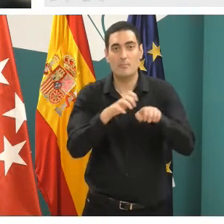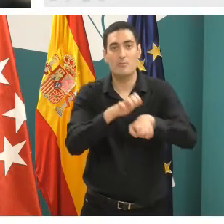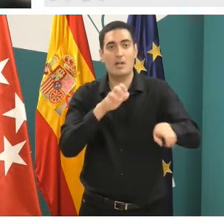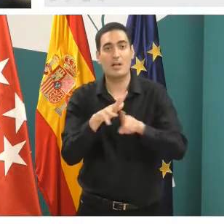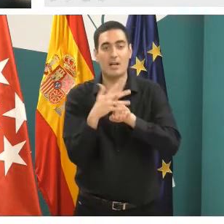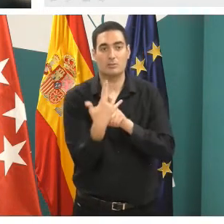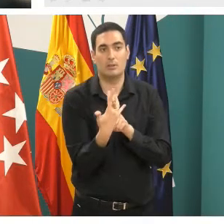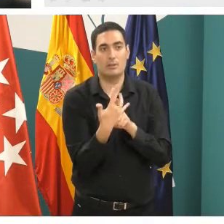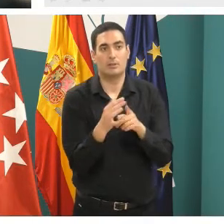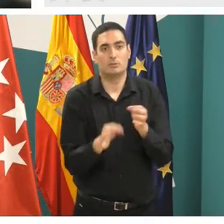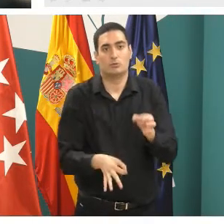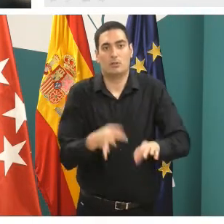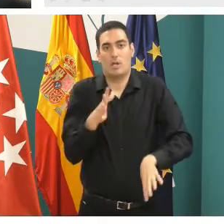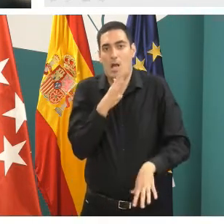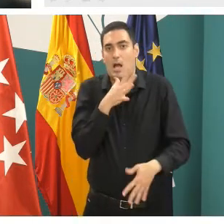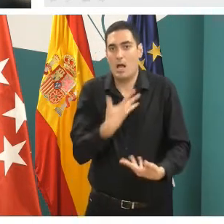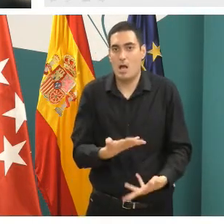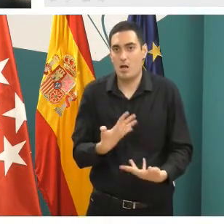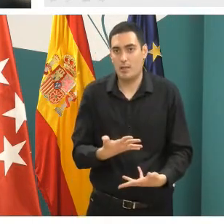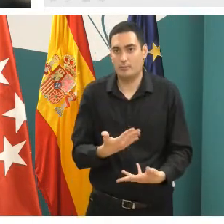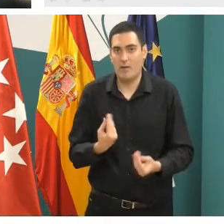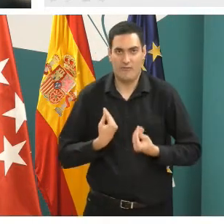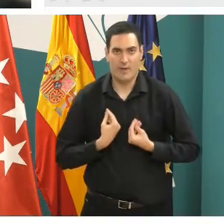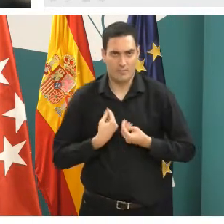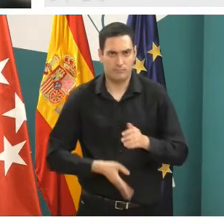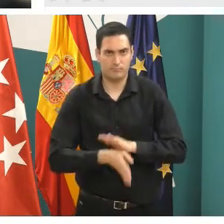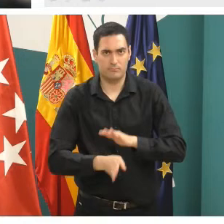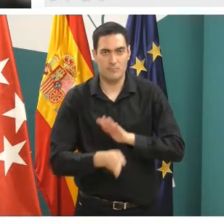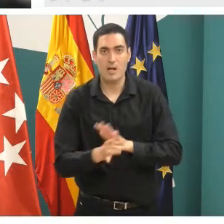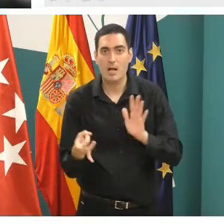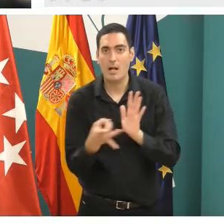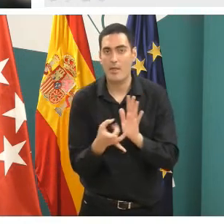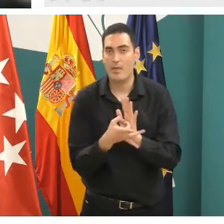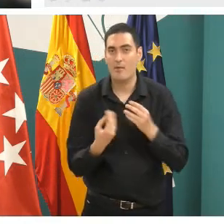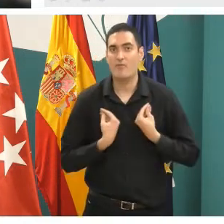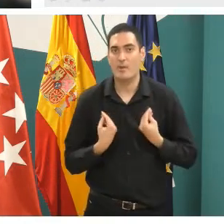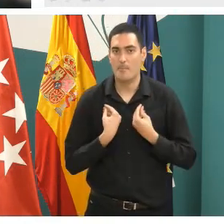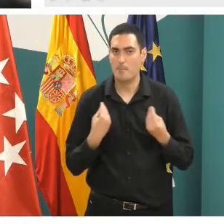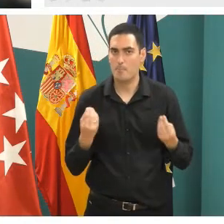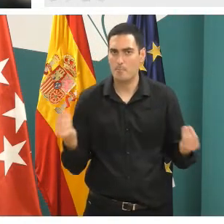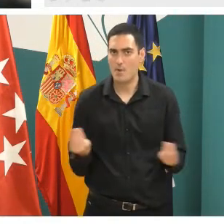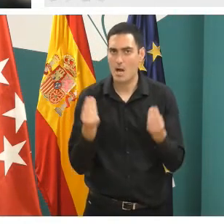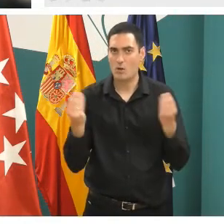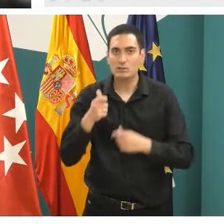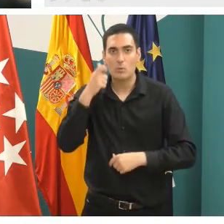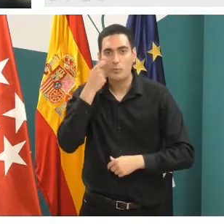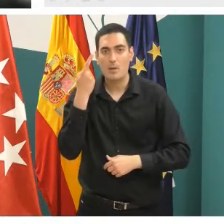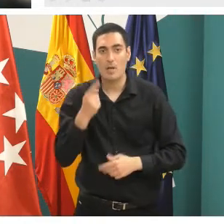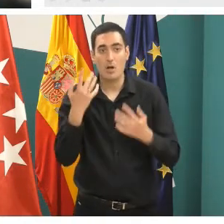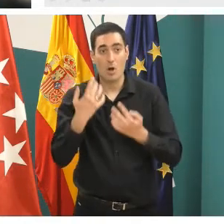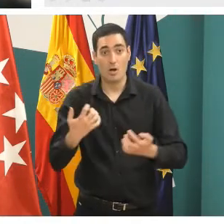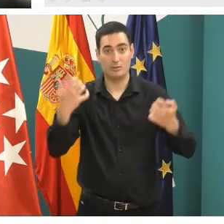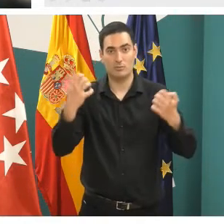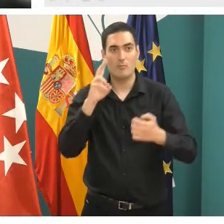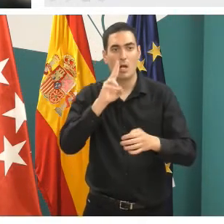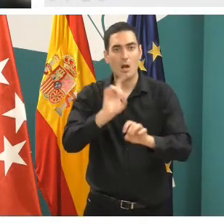casos afortunadamente actualmente pues sobreviven y tienen una mejor calidad de vida y de salud, en este congreso se vio claramente